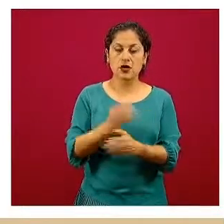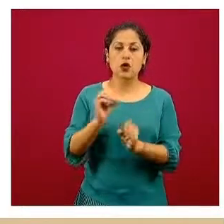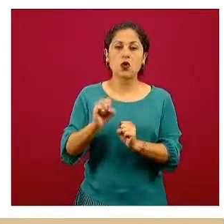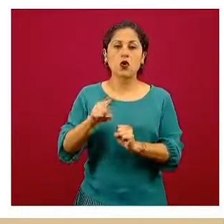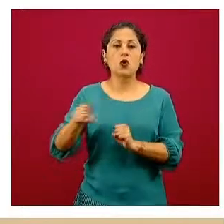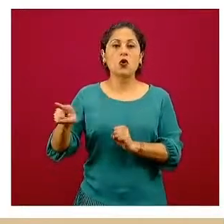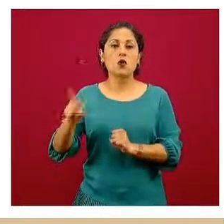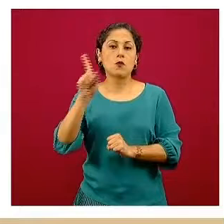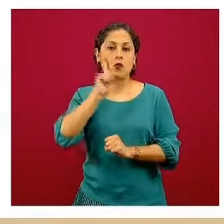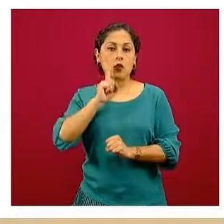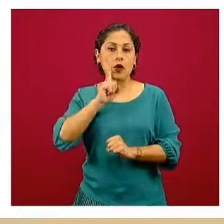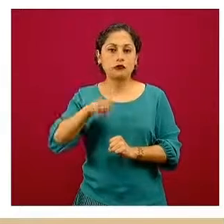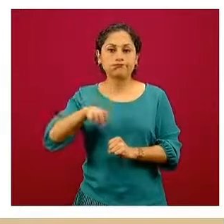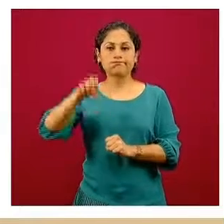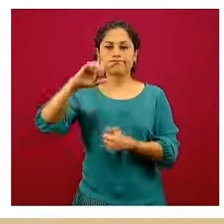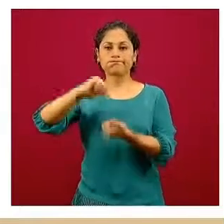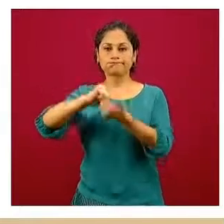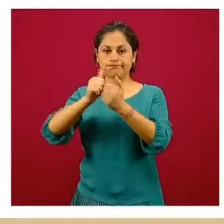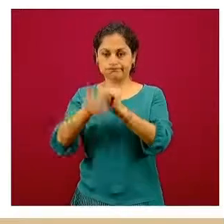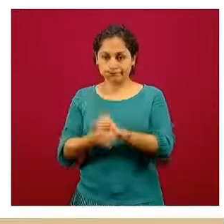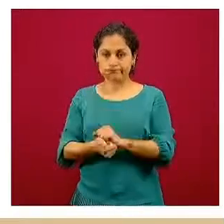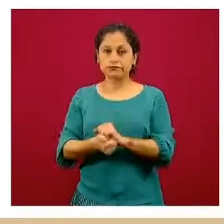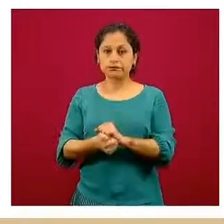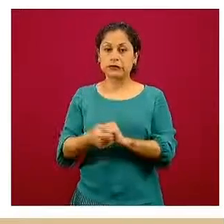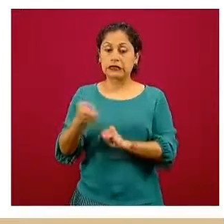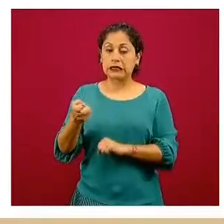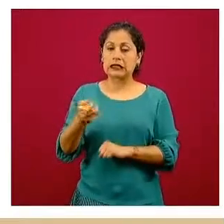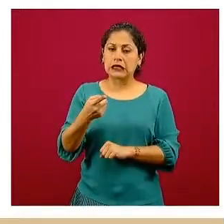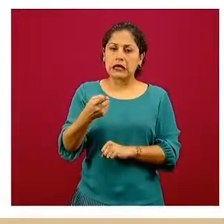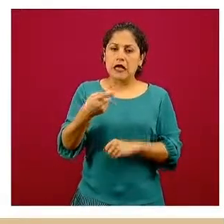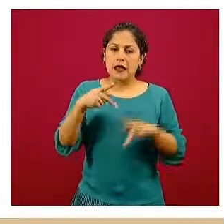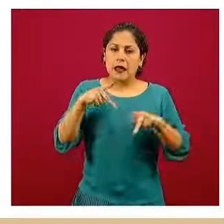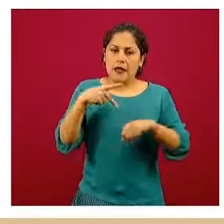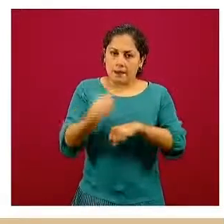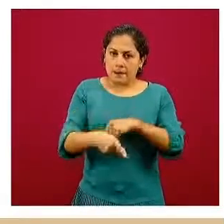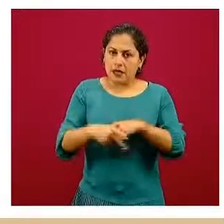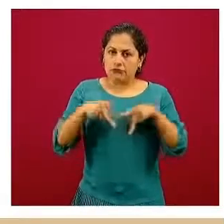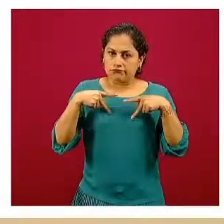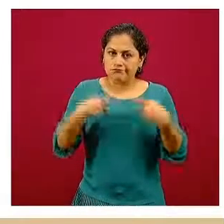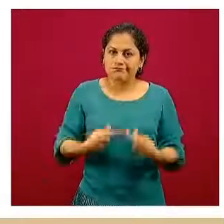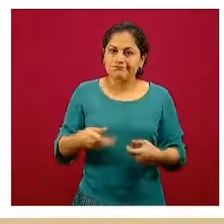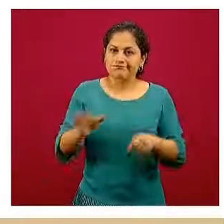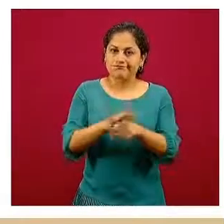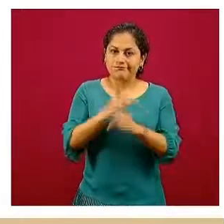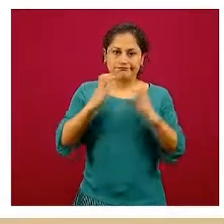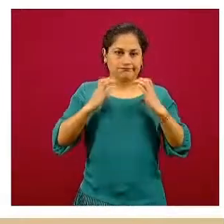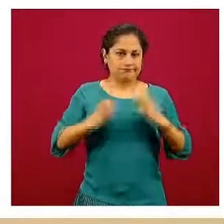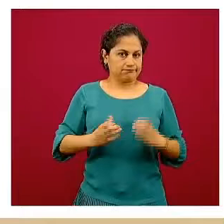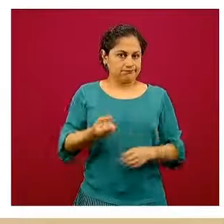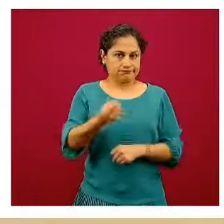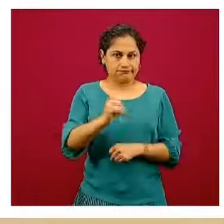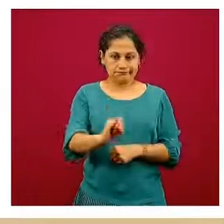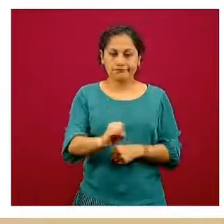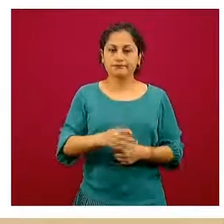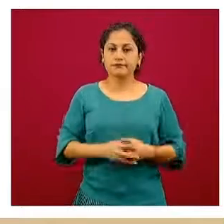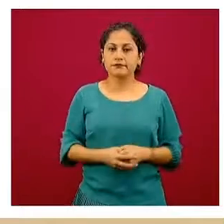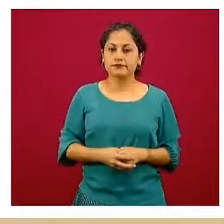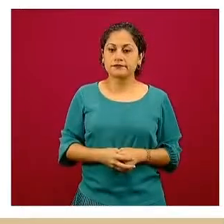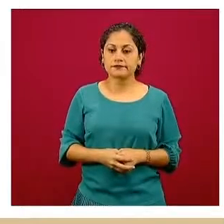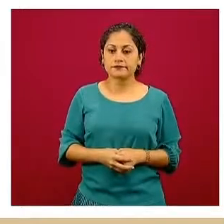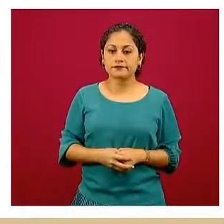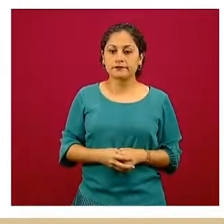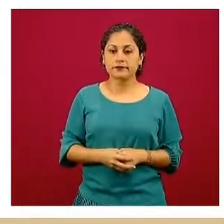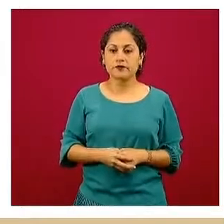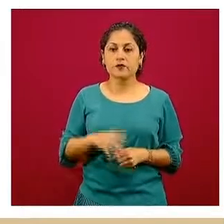inmunosupresión que en su momento genera el embarazo, ¿no? Entonces estamos también colocando el dato como tal para efectos